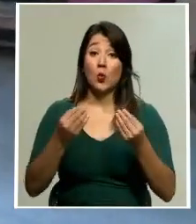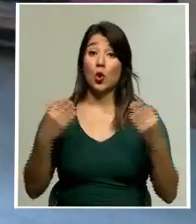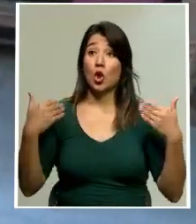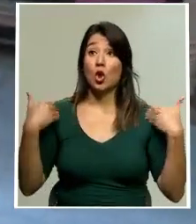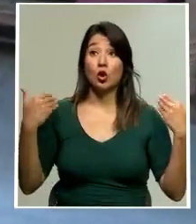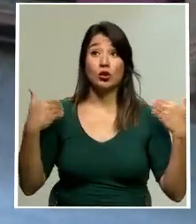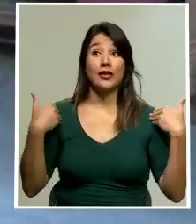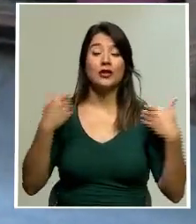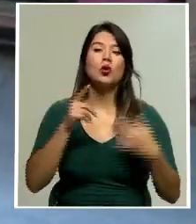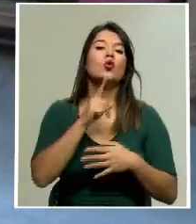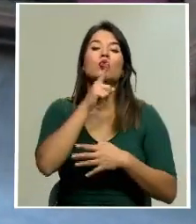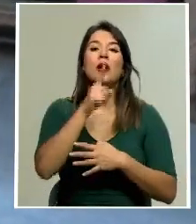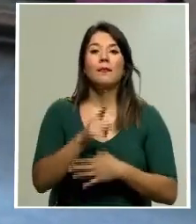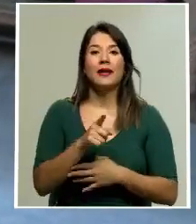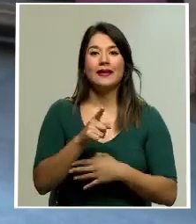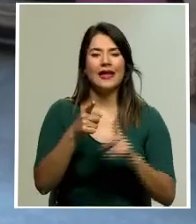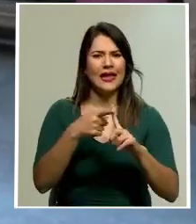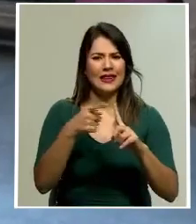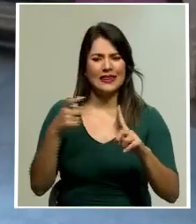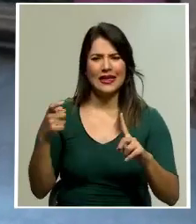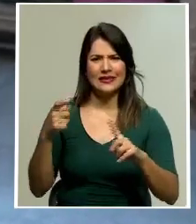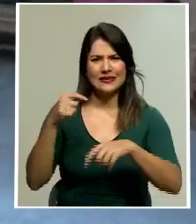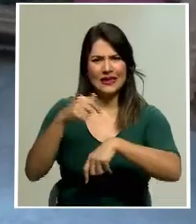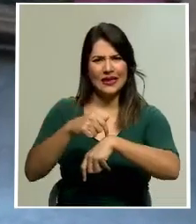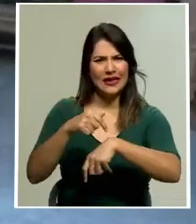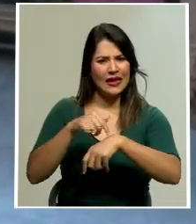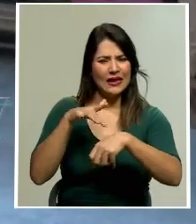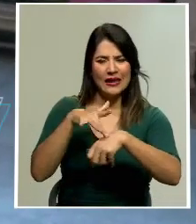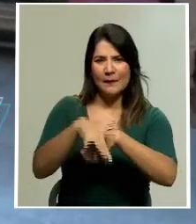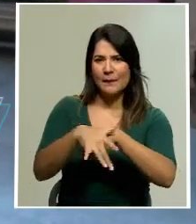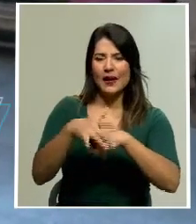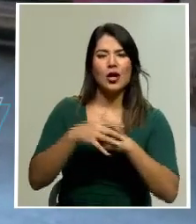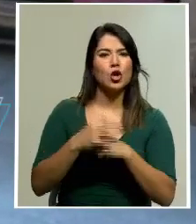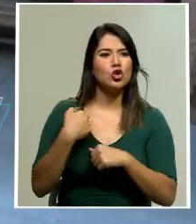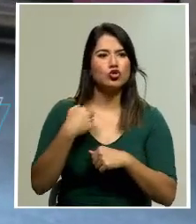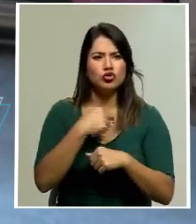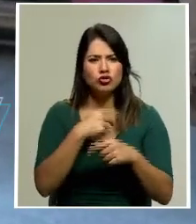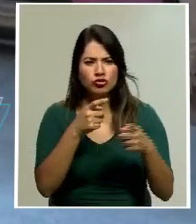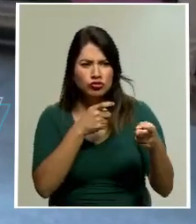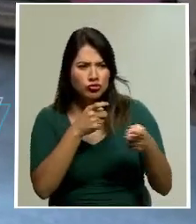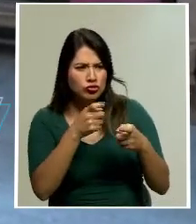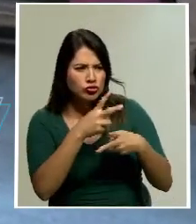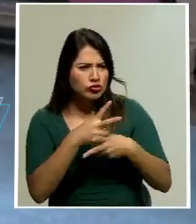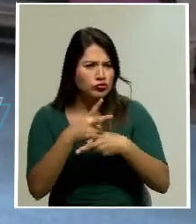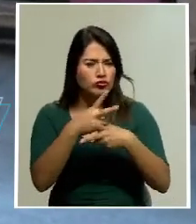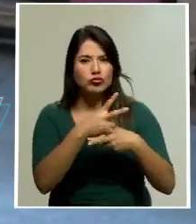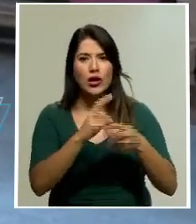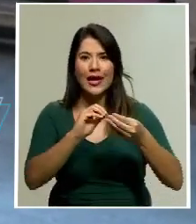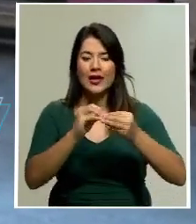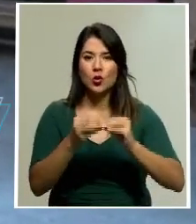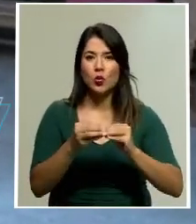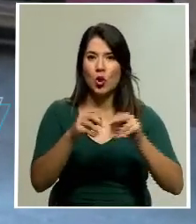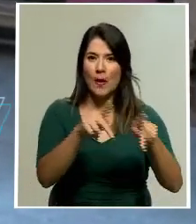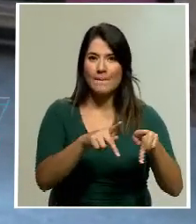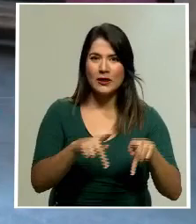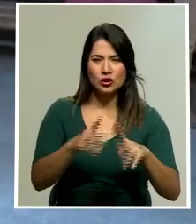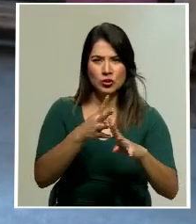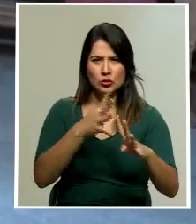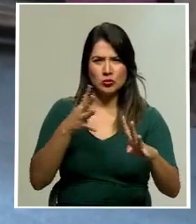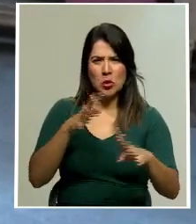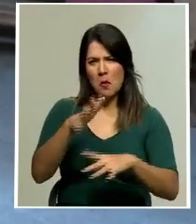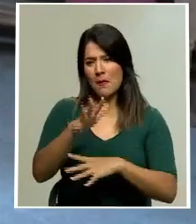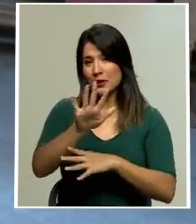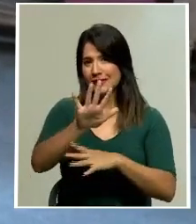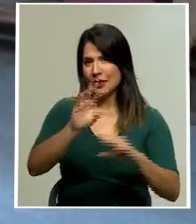muy contento en realidad. Desde la temprano estamos haciendo monitoreo de la cantidad de personas. Más o menos a las 5 de la